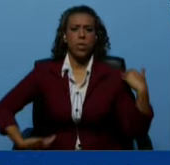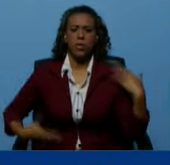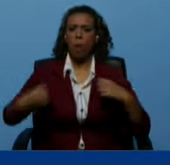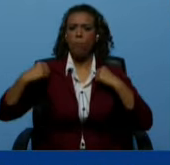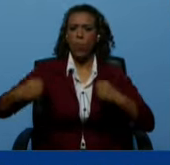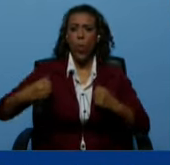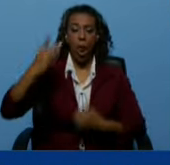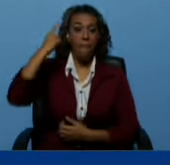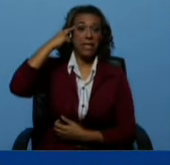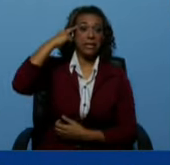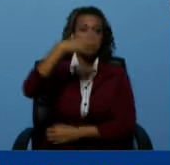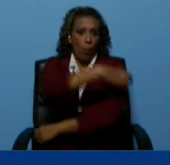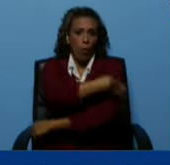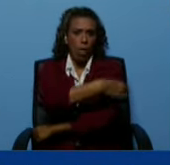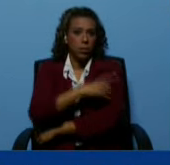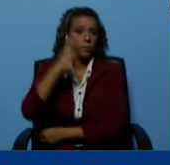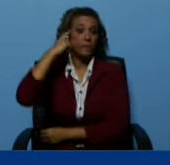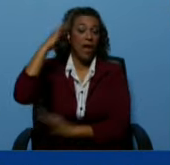los fascistas?